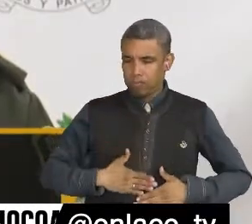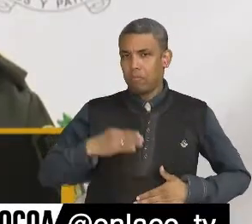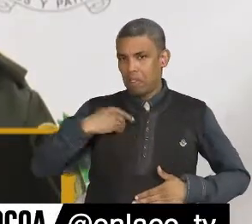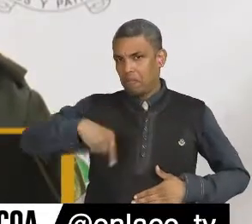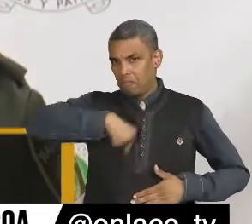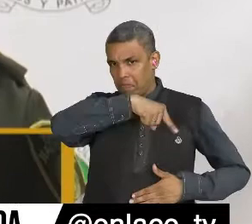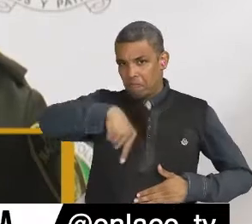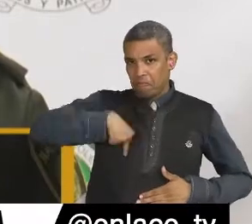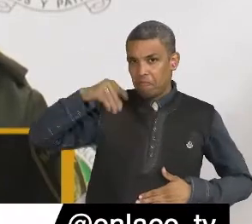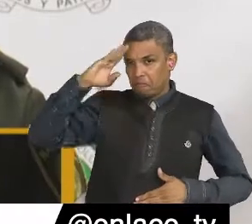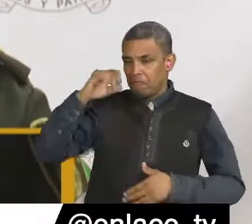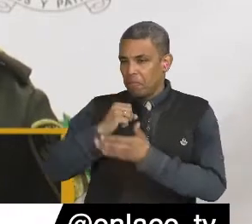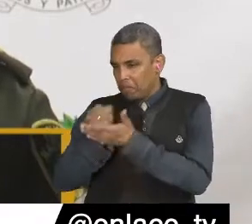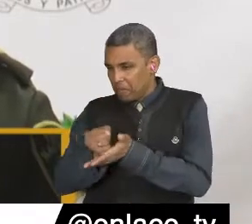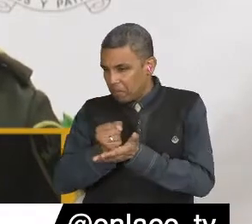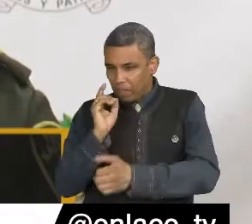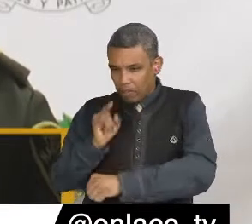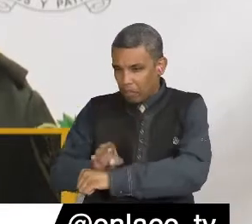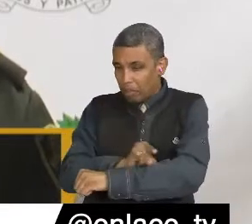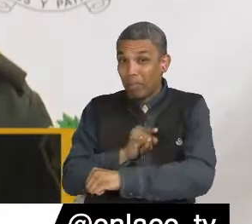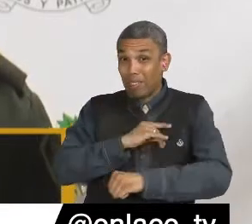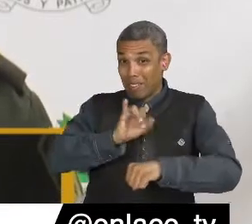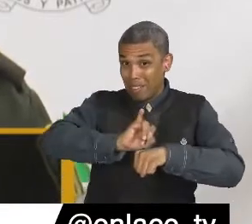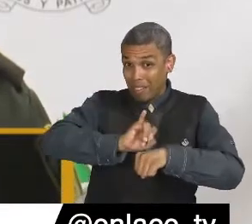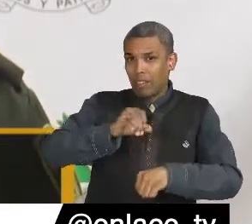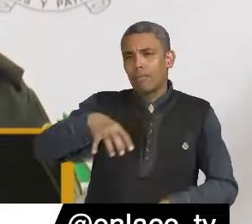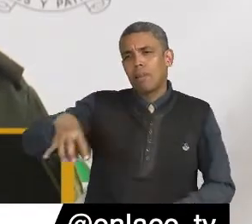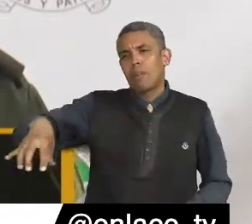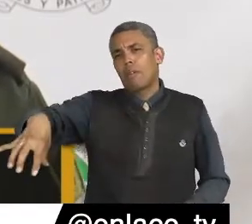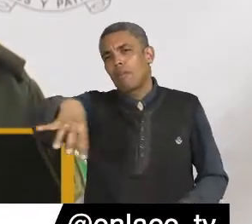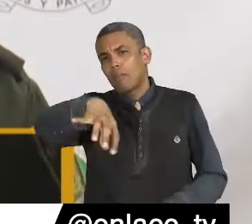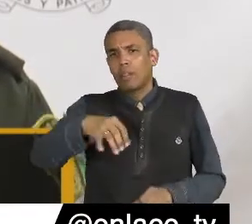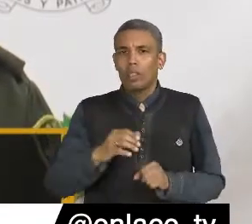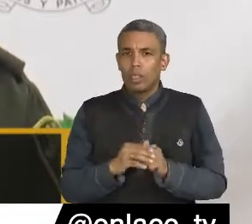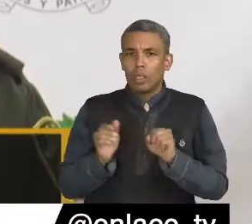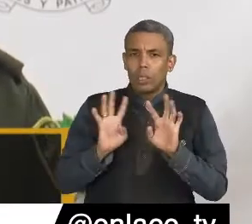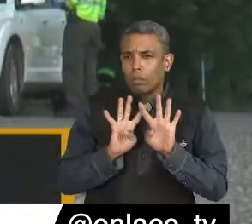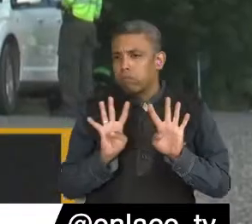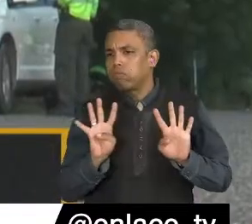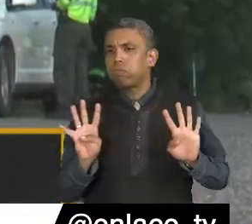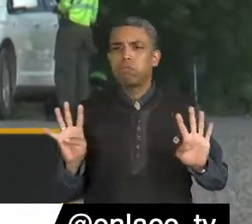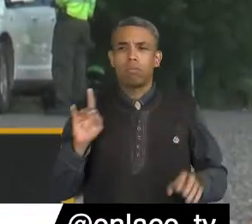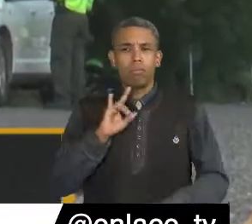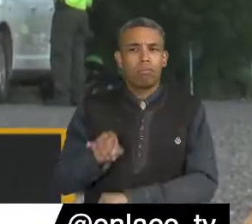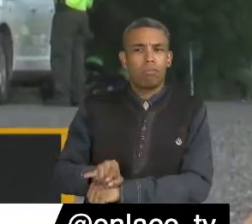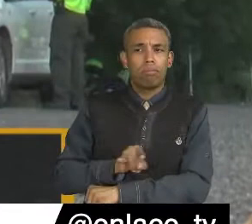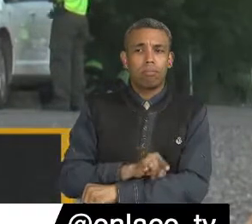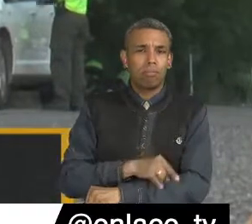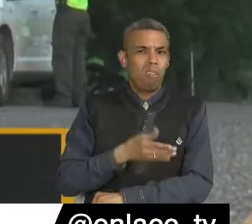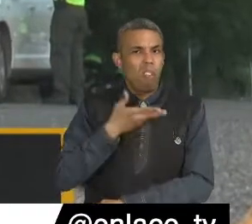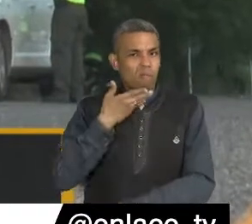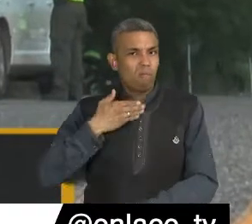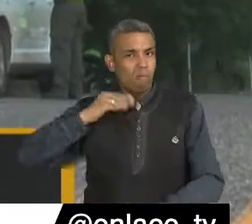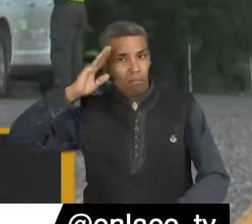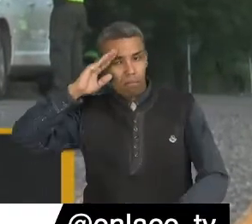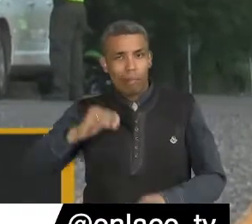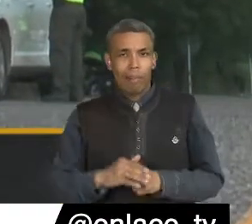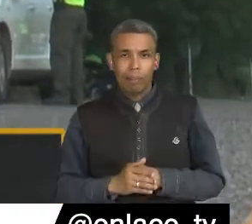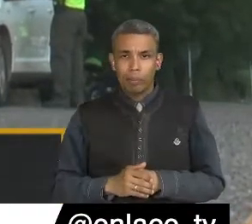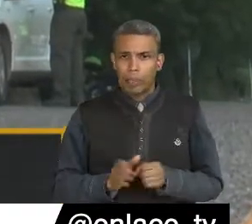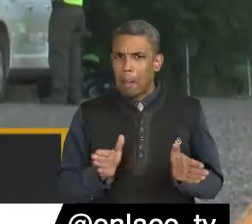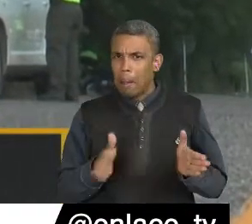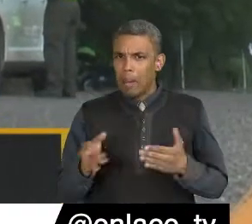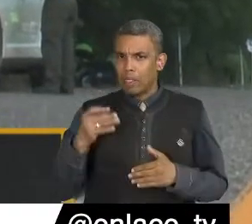Bermeja y algunas iglesias donde pues vamos a tener una gran concentración de personas. En este plan seguro, la policía hizo